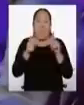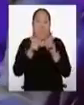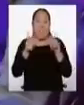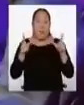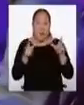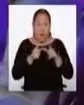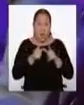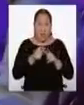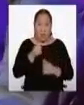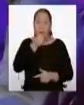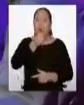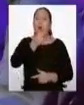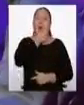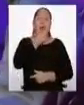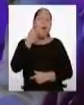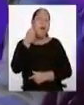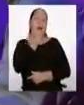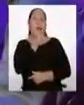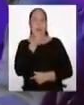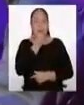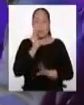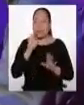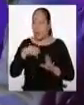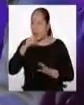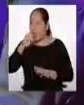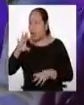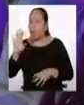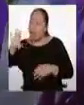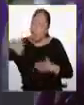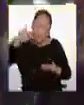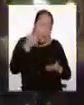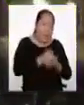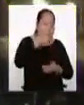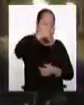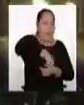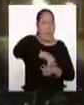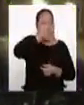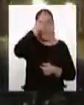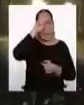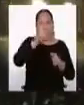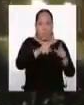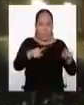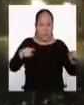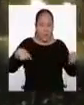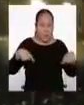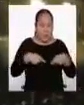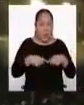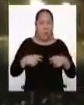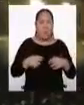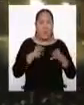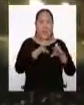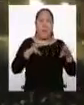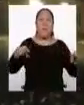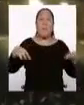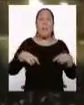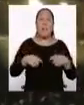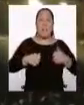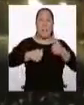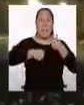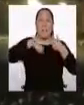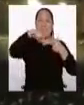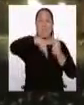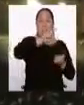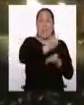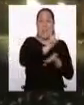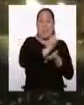que yo digo, bueno, no, tengo que traerlos a Perú, y hicimos un concierto en la Plaza de Armas de Lima, absolutamente gratis, para que la gente pueda